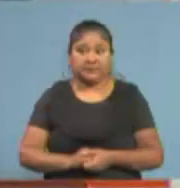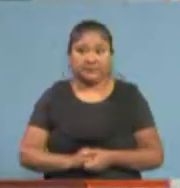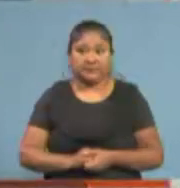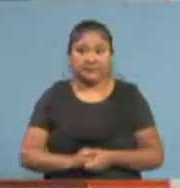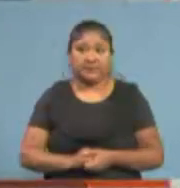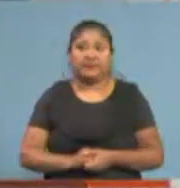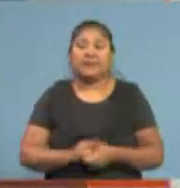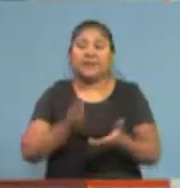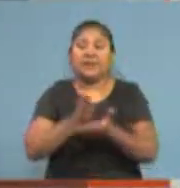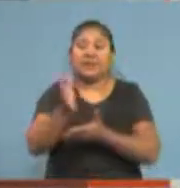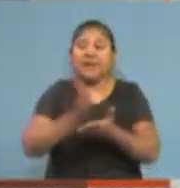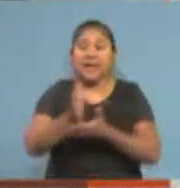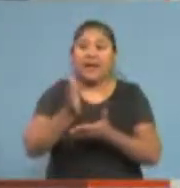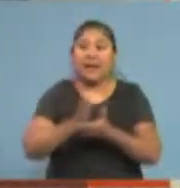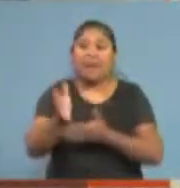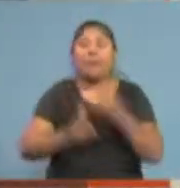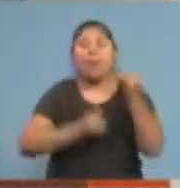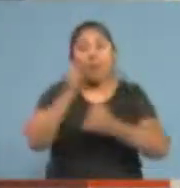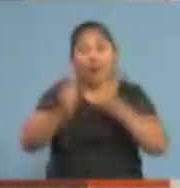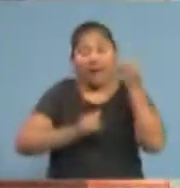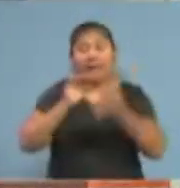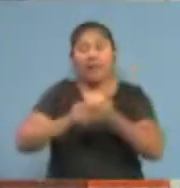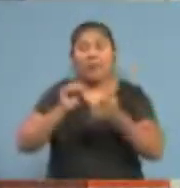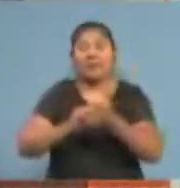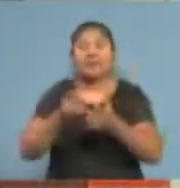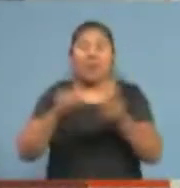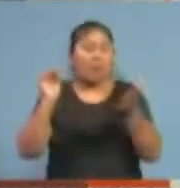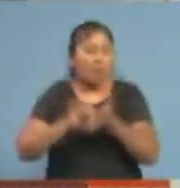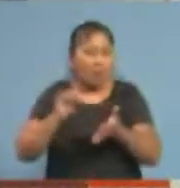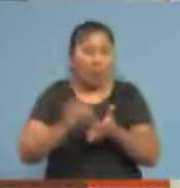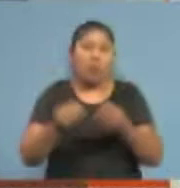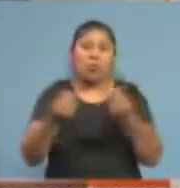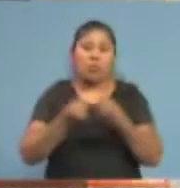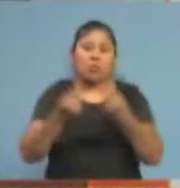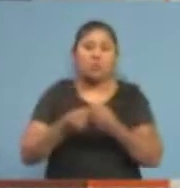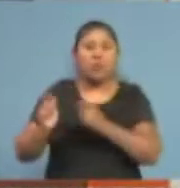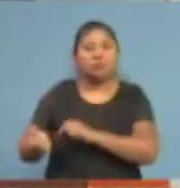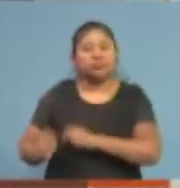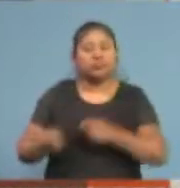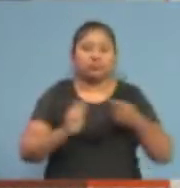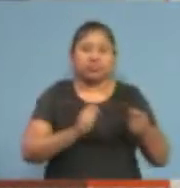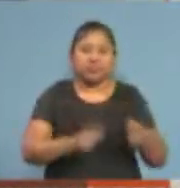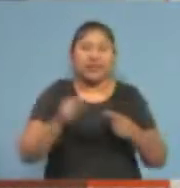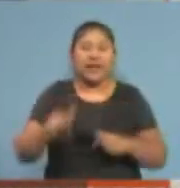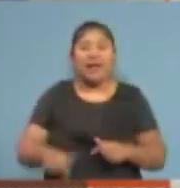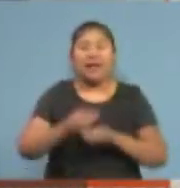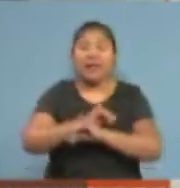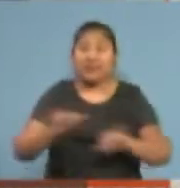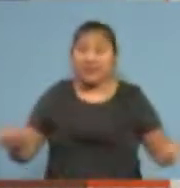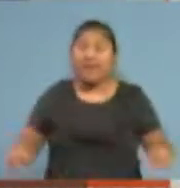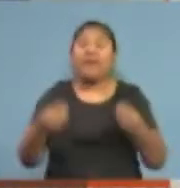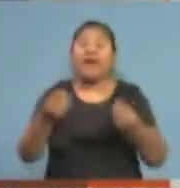continuamos nosotros con más informaciones se vienen los corsos hay muchas actividades en la noche jujeña y queremos saber cómo está